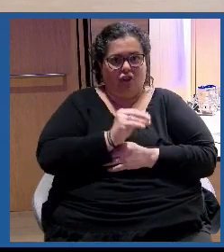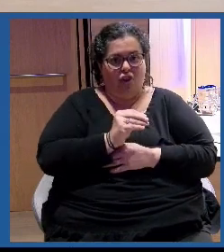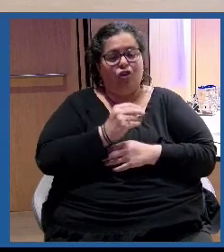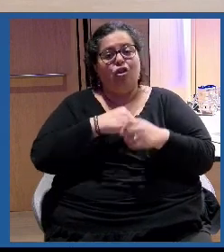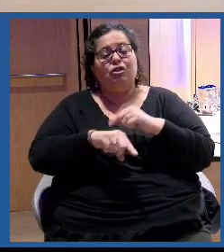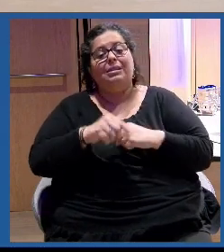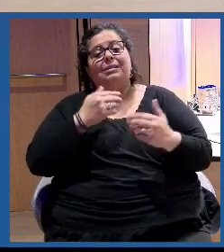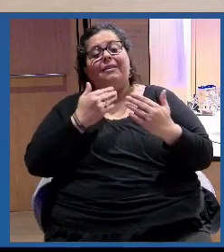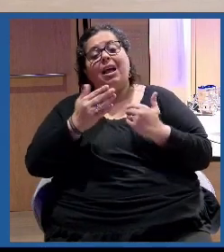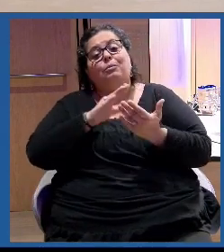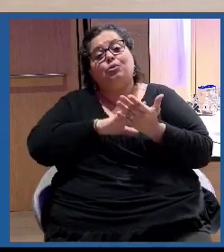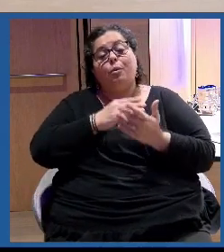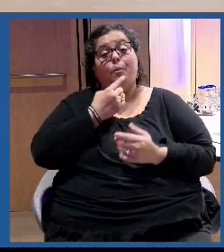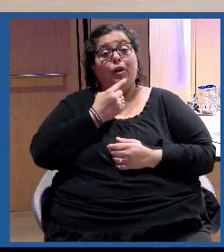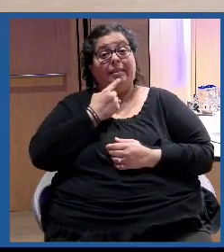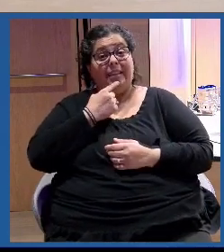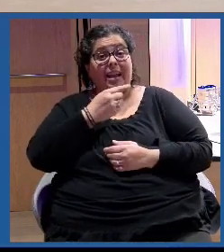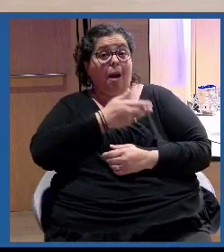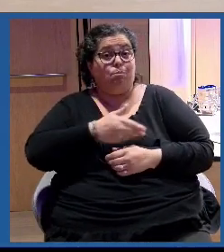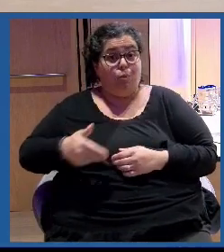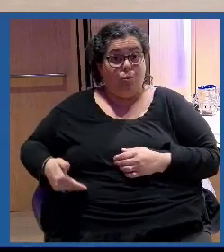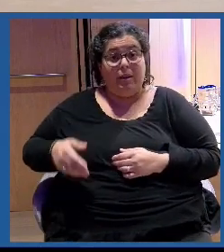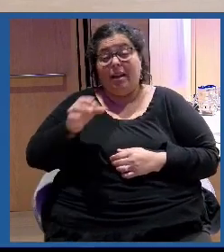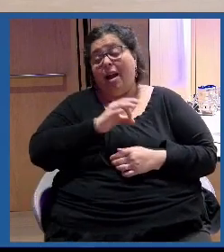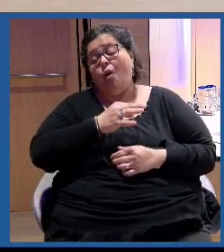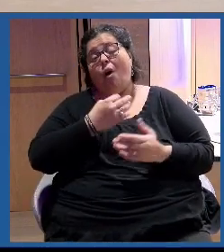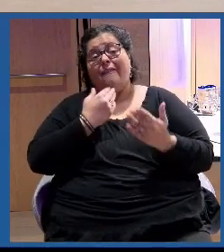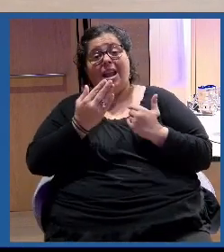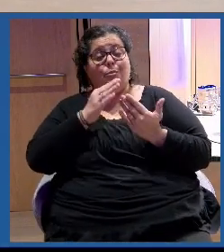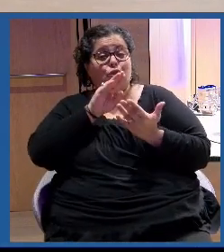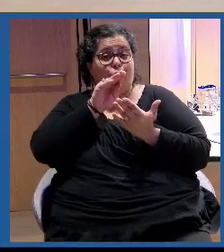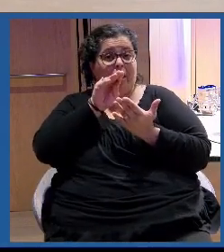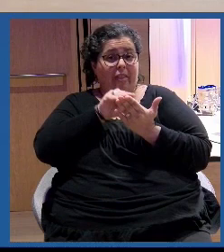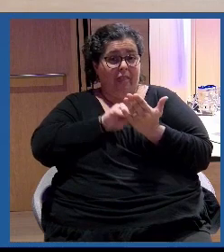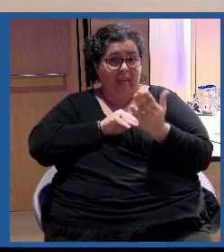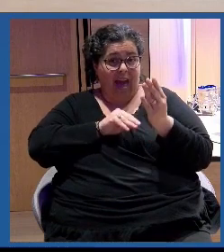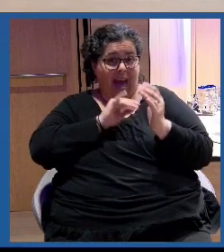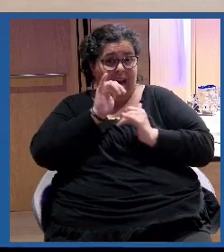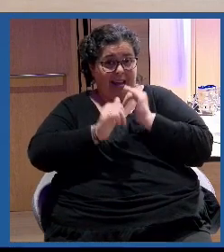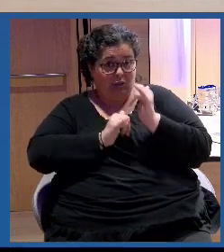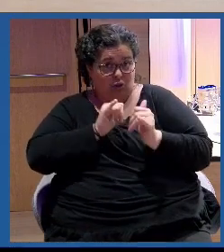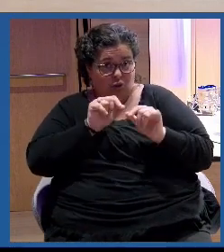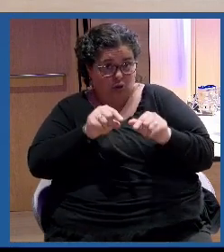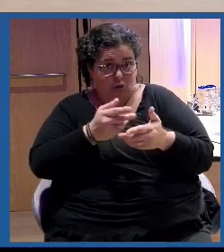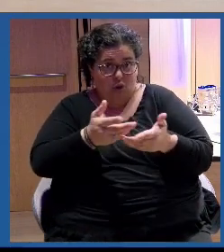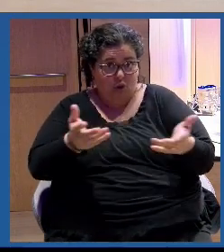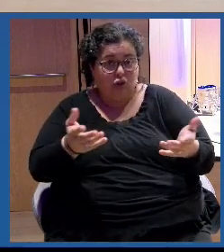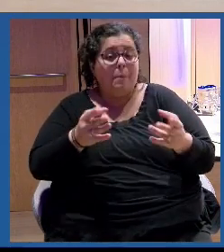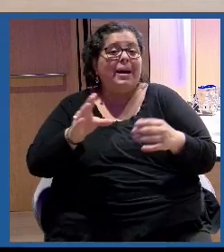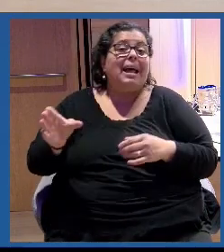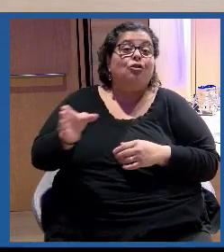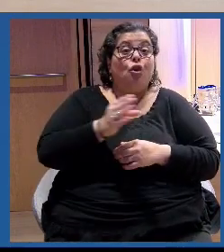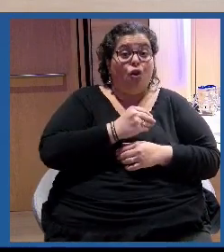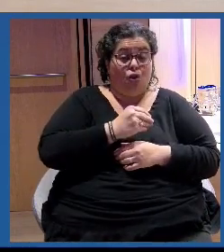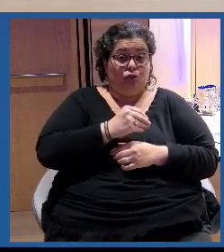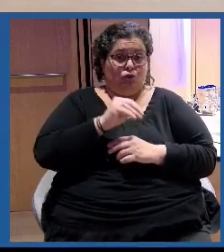públicas, si hablamos de datos, pues qué mejor que nos unamos para que esos datos sean para todos los afros, ¿no?